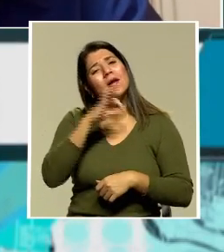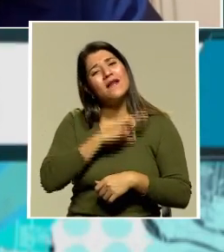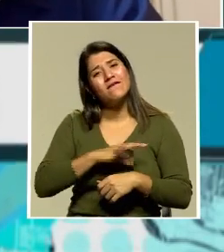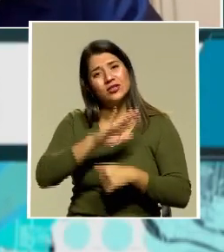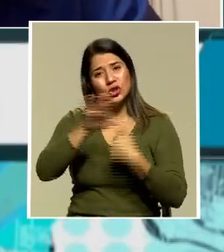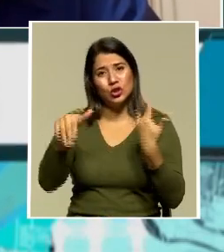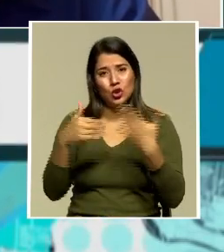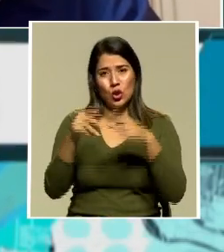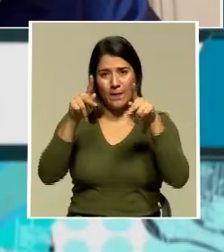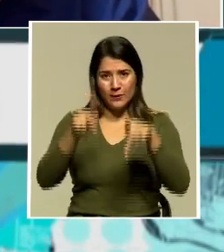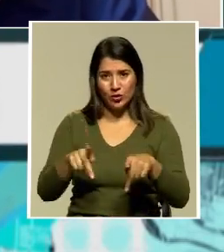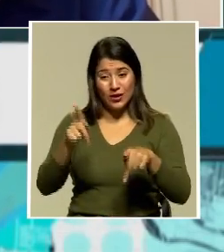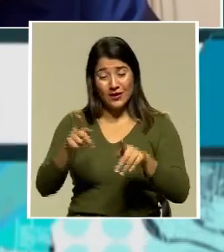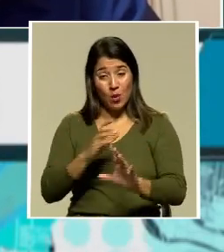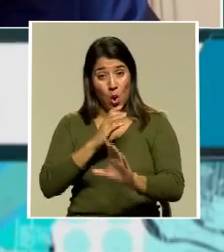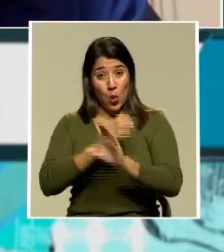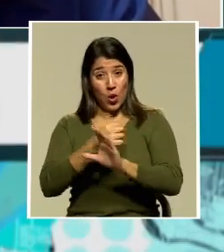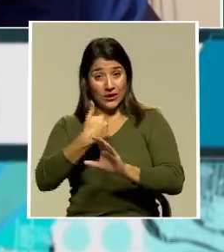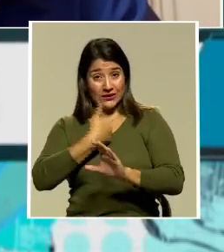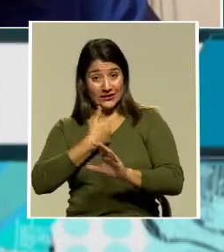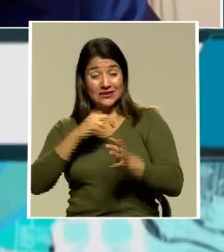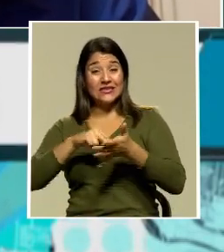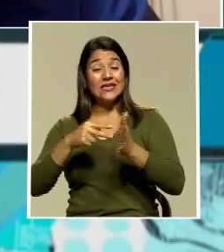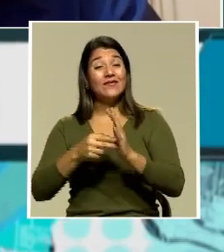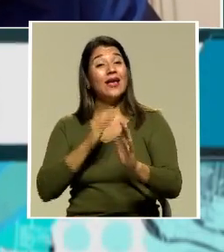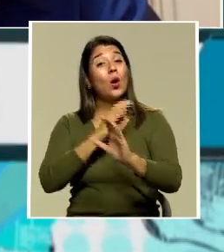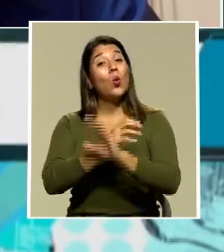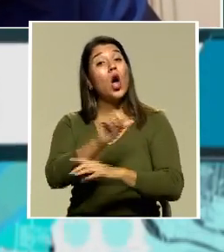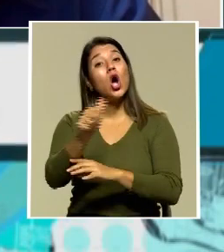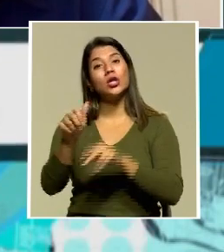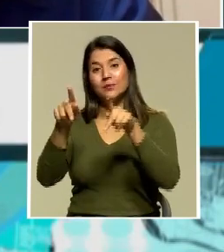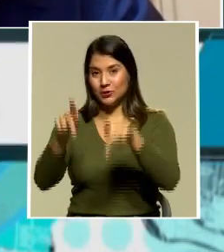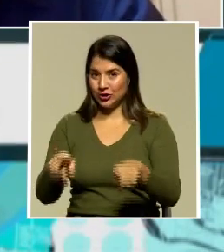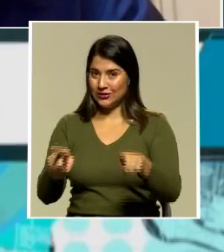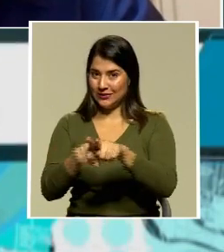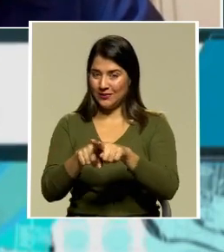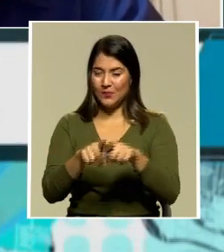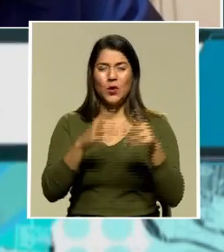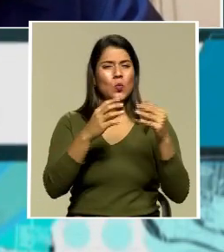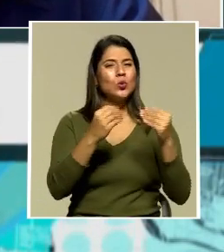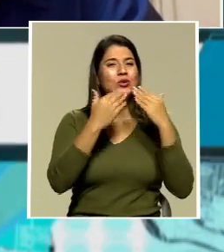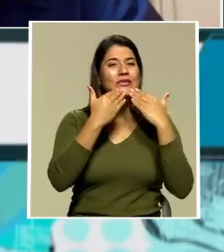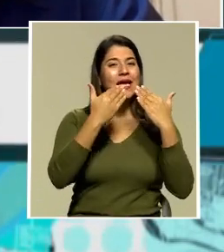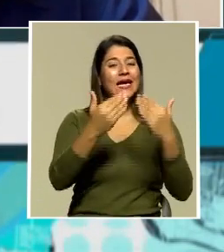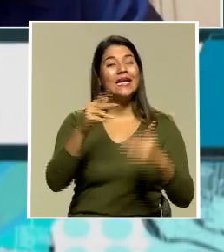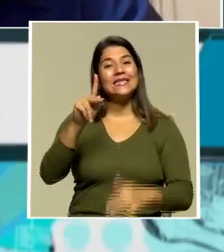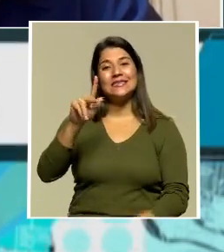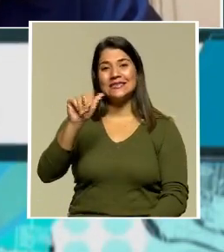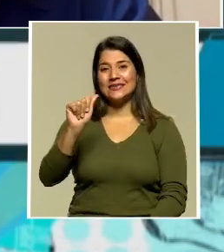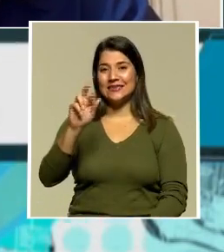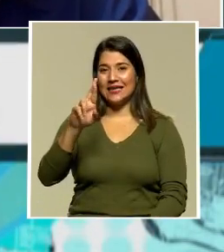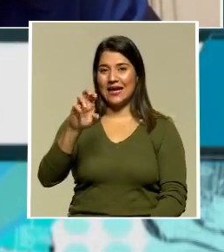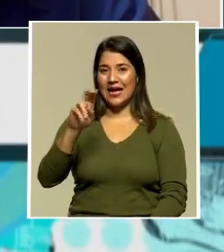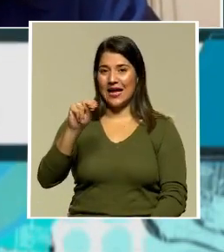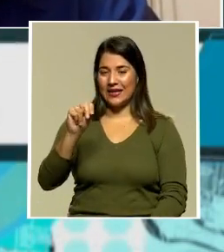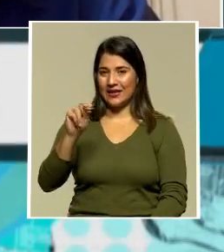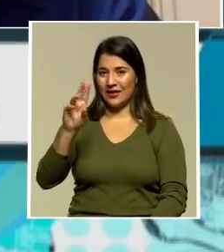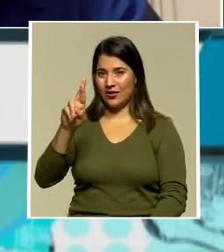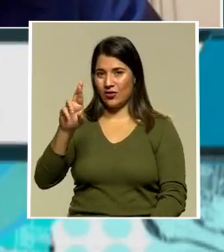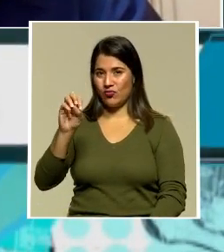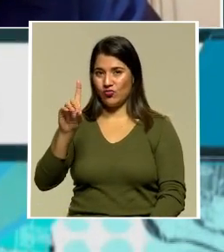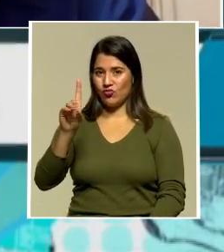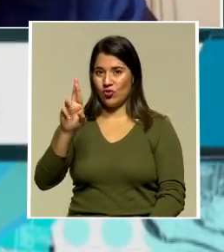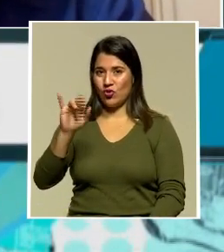el cuidarnos a nosotros implica cuidar a los demás también. Muchísimas gracias a Karen Rodríguez, directora del Hospital